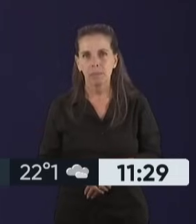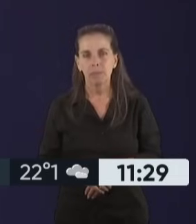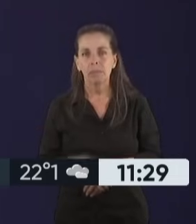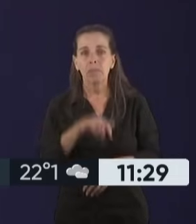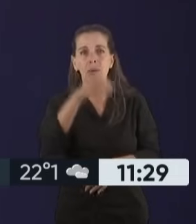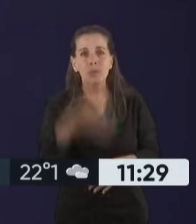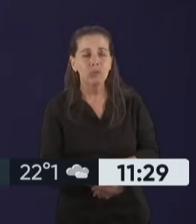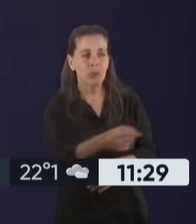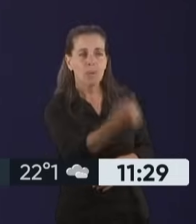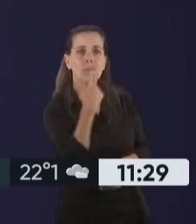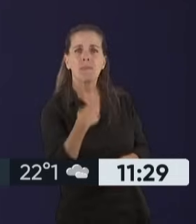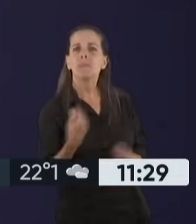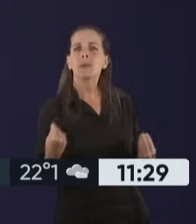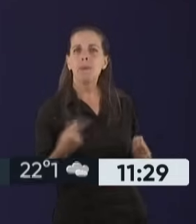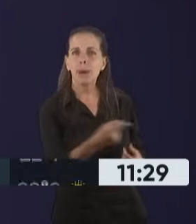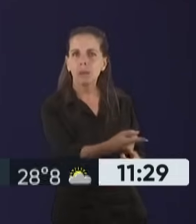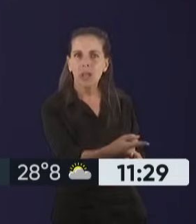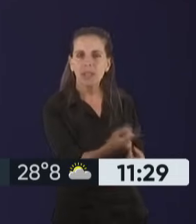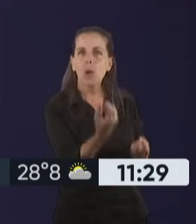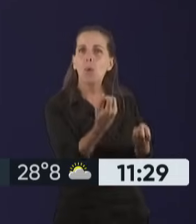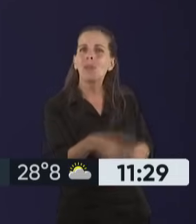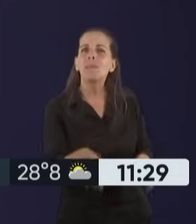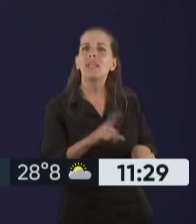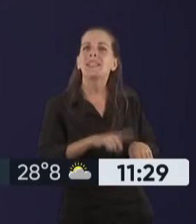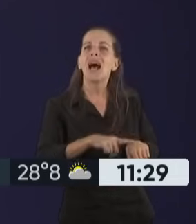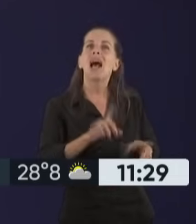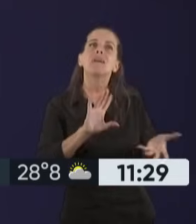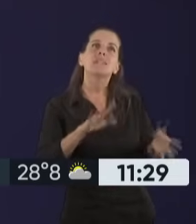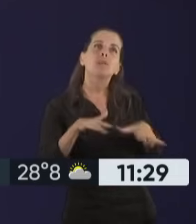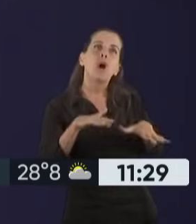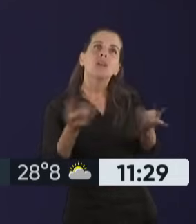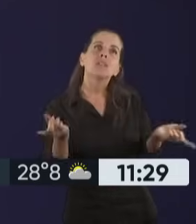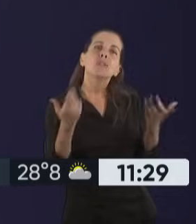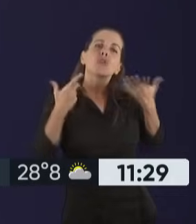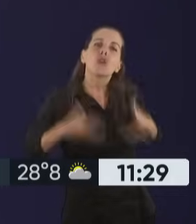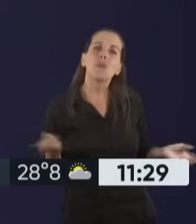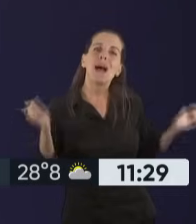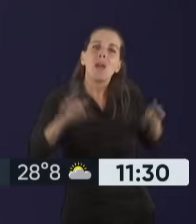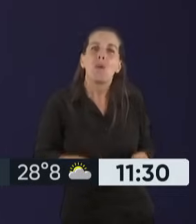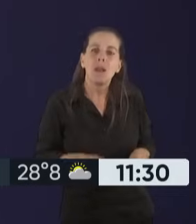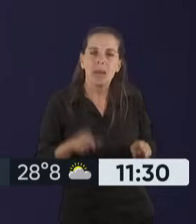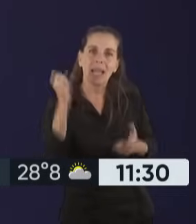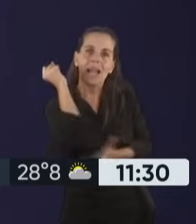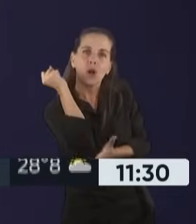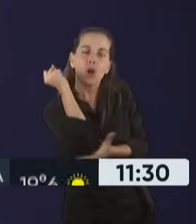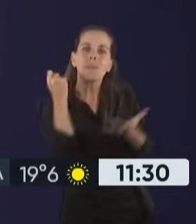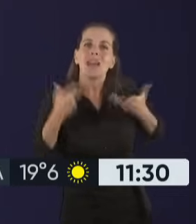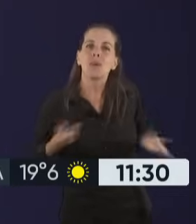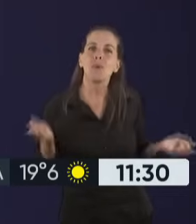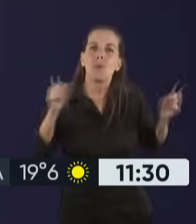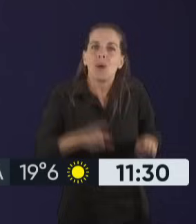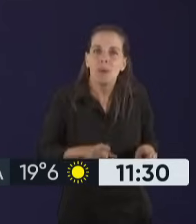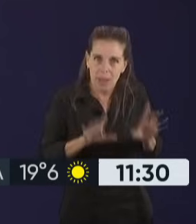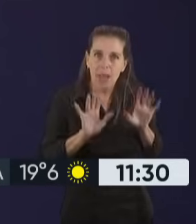me hiciste recién? ¿Cuándo empieza la recuperación? Bueno, ese es nuestro éxito. Es que se haya cambiado